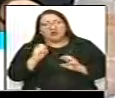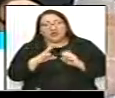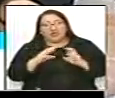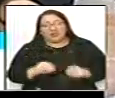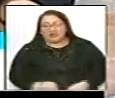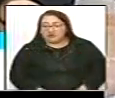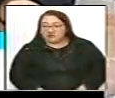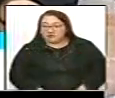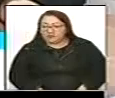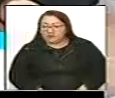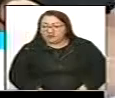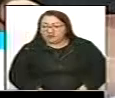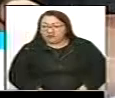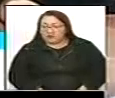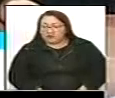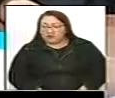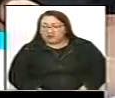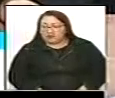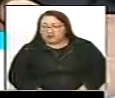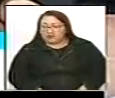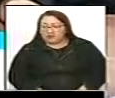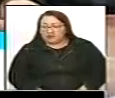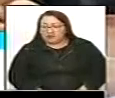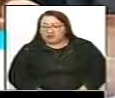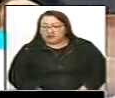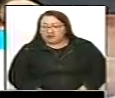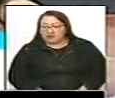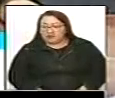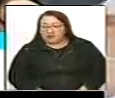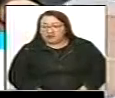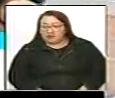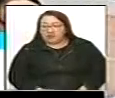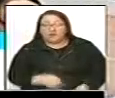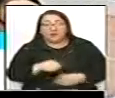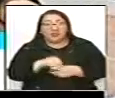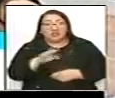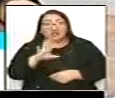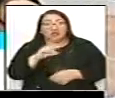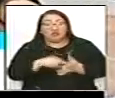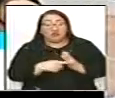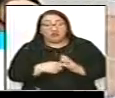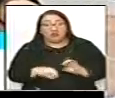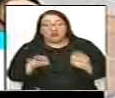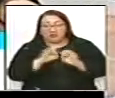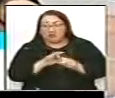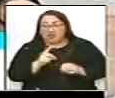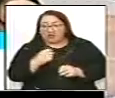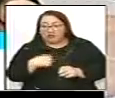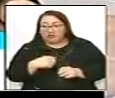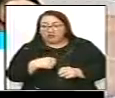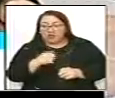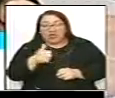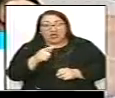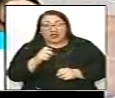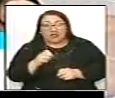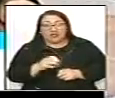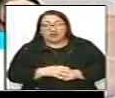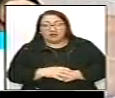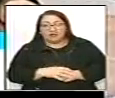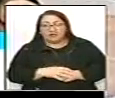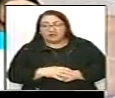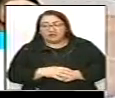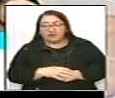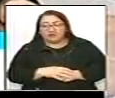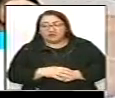días aproximadamente. Asimismo, en estos 5 puntos críticos identificados, la Municipalidad de Ate